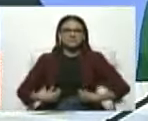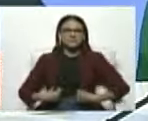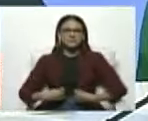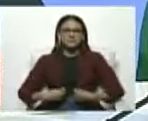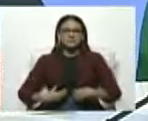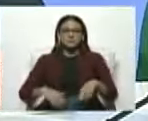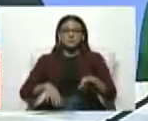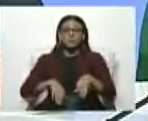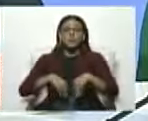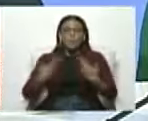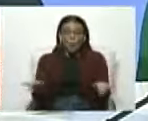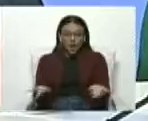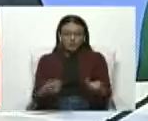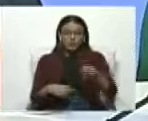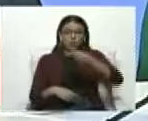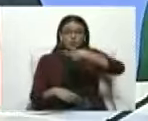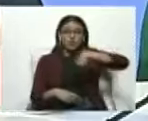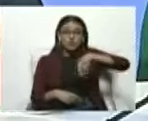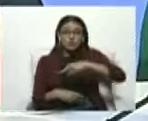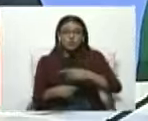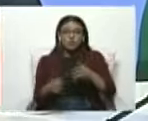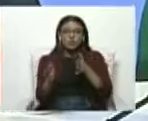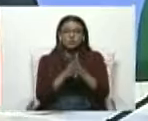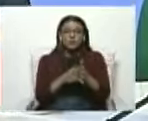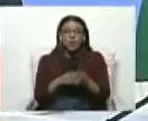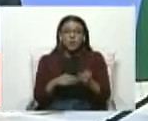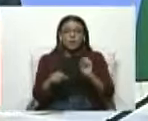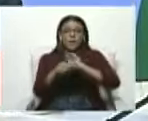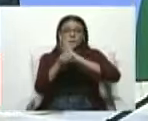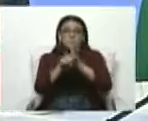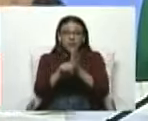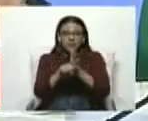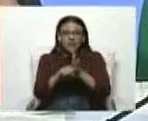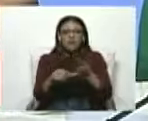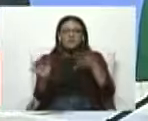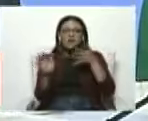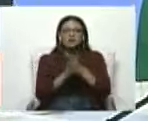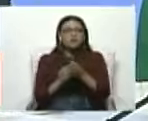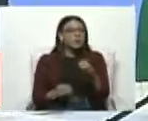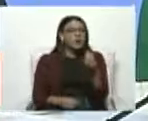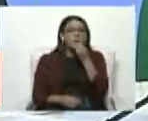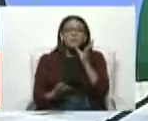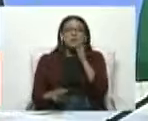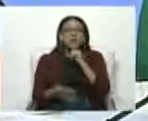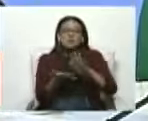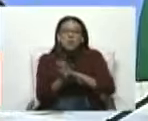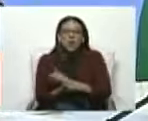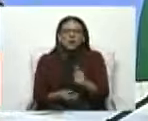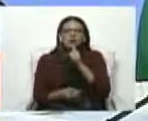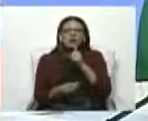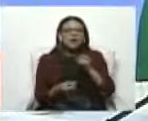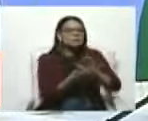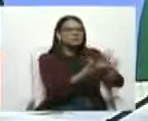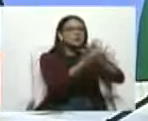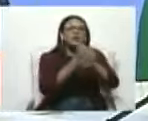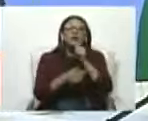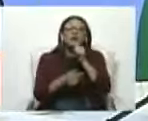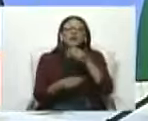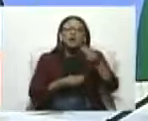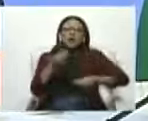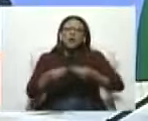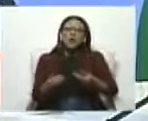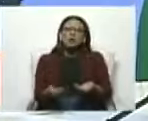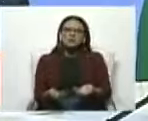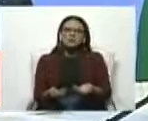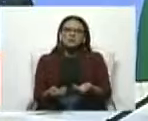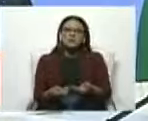Cuando tocó enfrentar pandemia, falta de alimento, ¿quién estaba al frente? Nicolás. Y eso lo reconocen los chavistas y